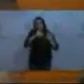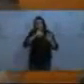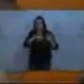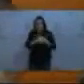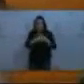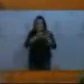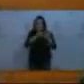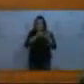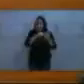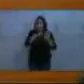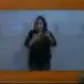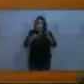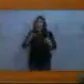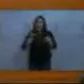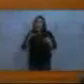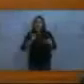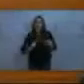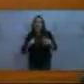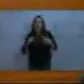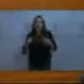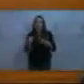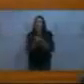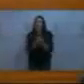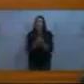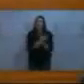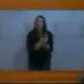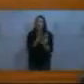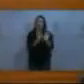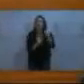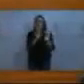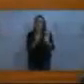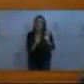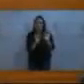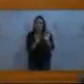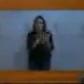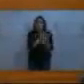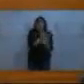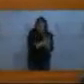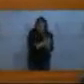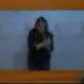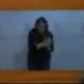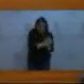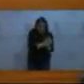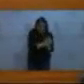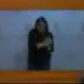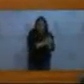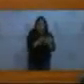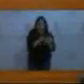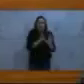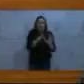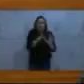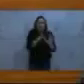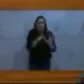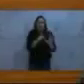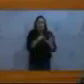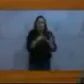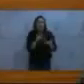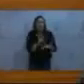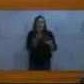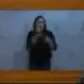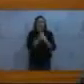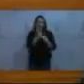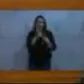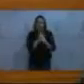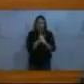todo el personal sanitario según baremo previo, definido y objetivo. Claro que, ¿para qué se ponen en marcha unas bolsas de trabajo